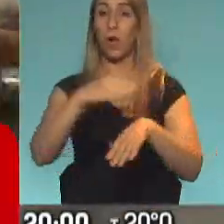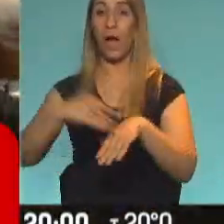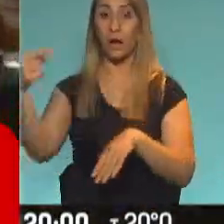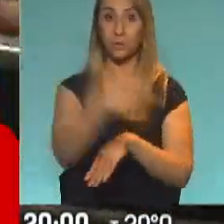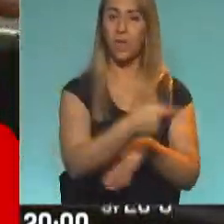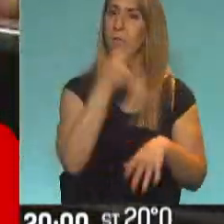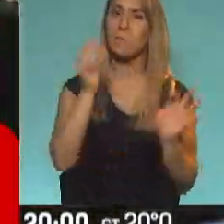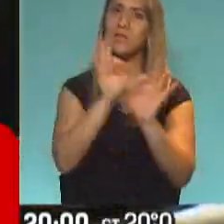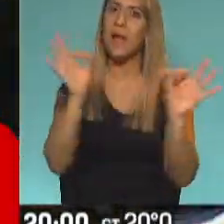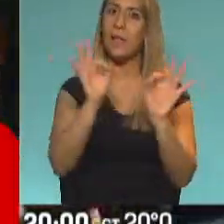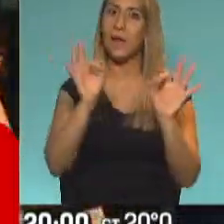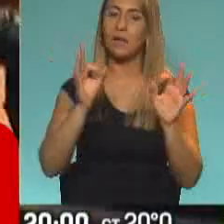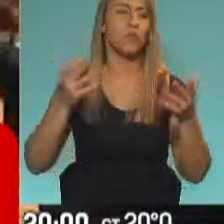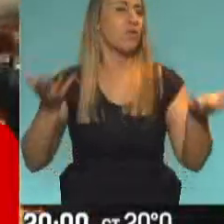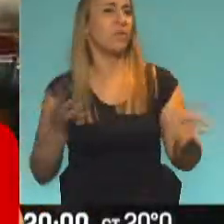declaración.